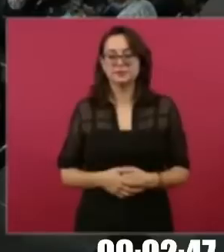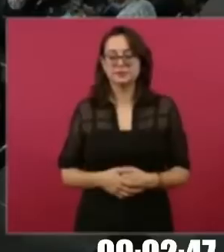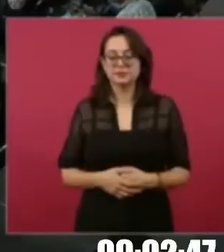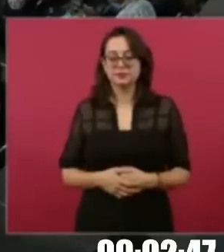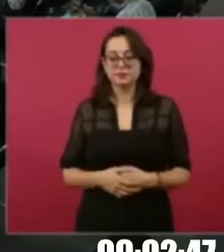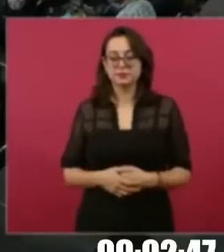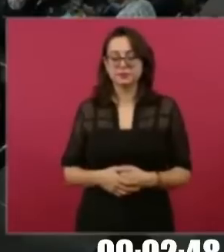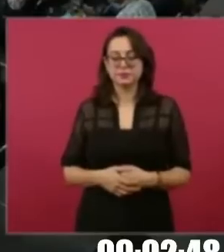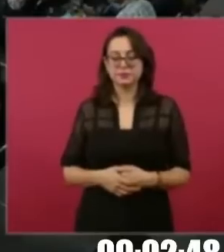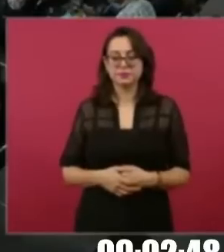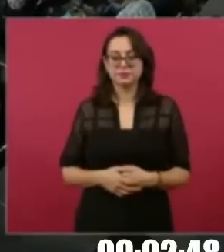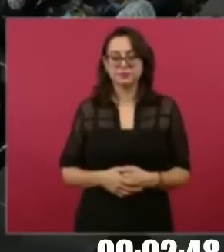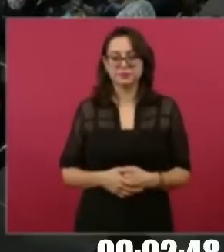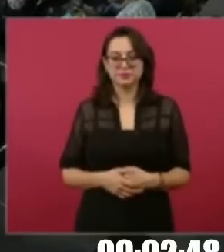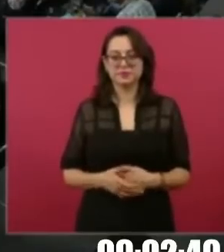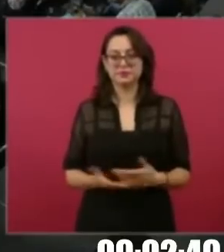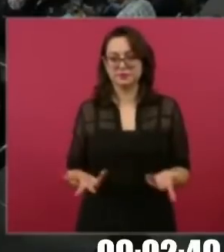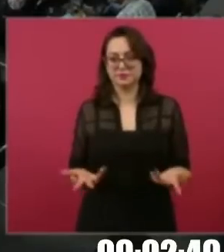a estas confusiones